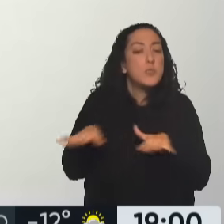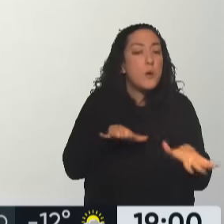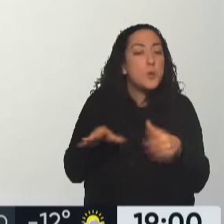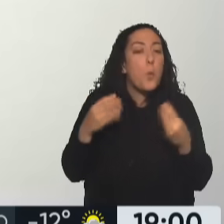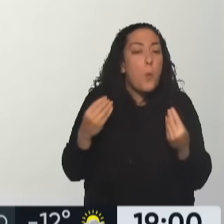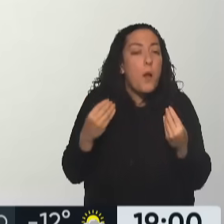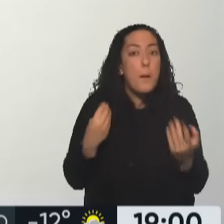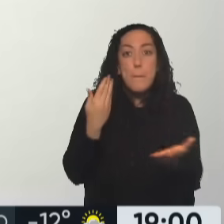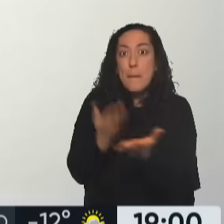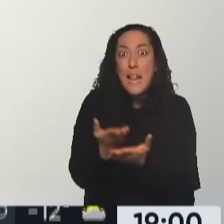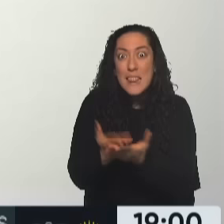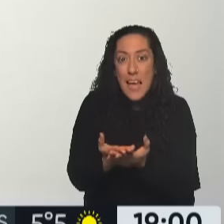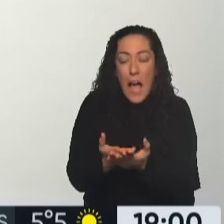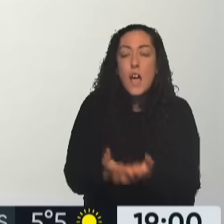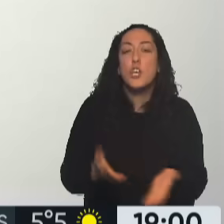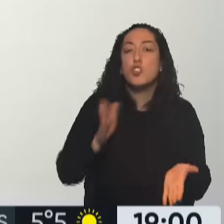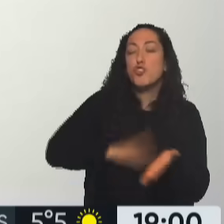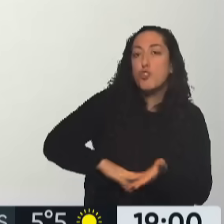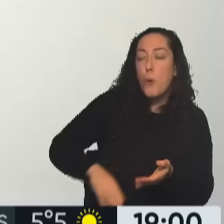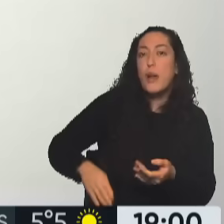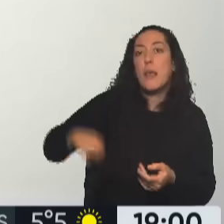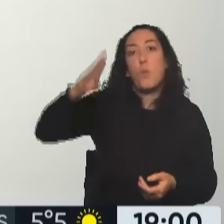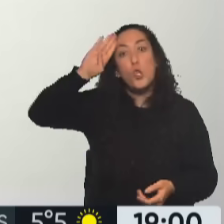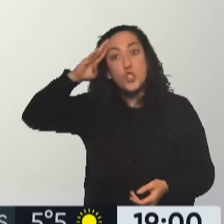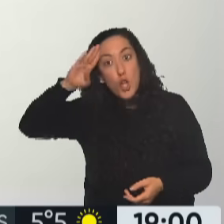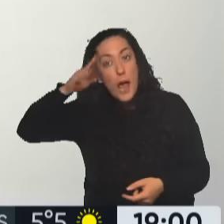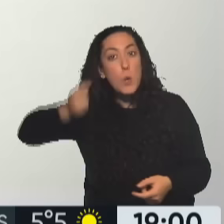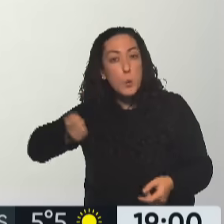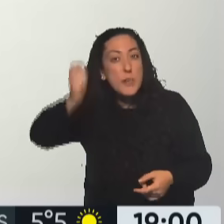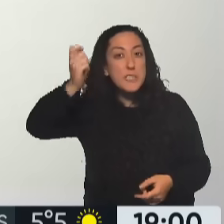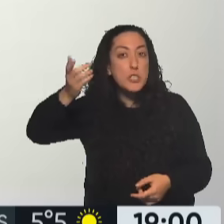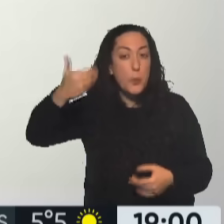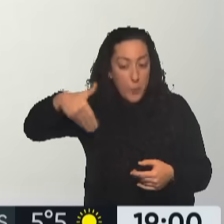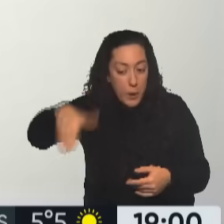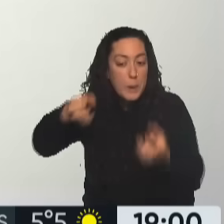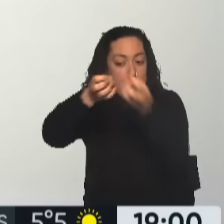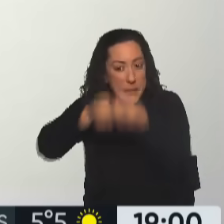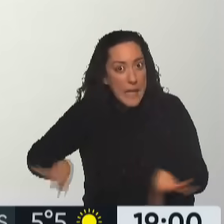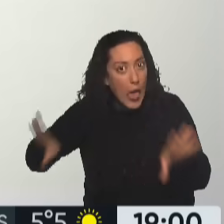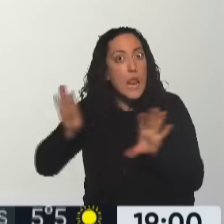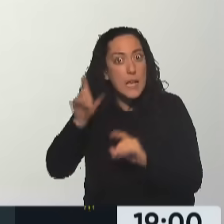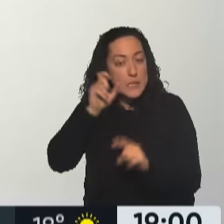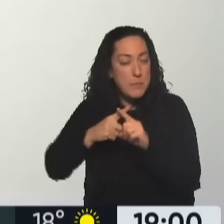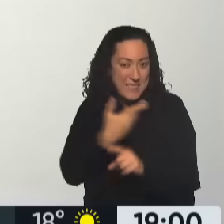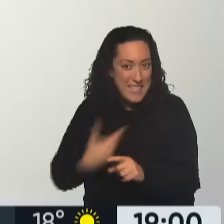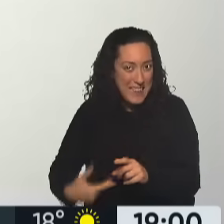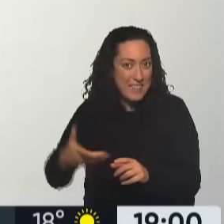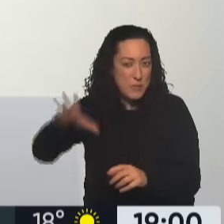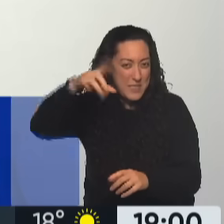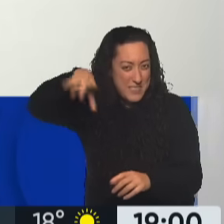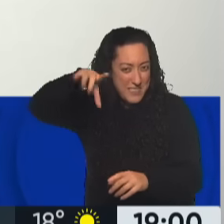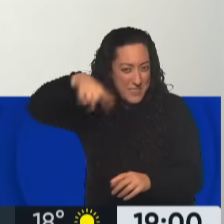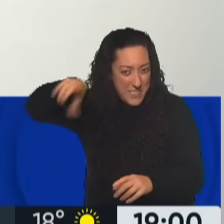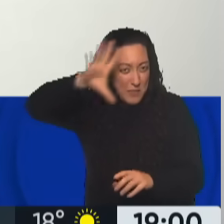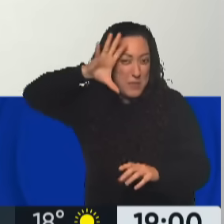que tiene que ver con Jair Bolsonaro y el juicio que va a enfrentar el exmandatario, que recordemos la justicia brasileña